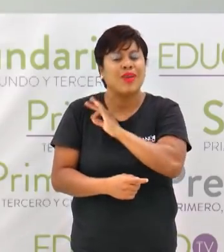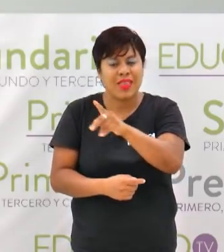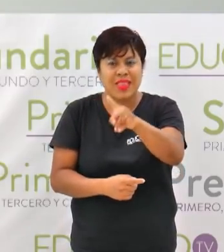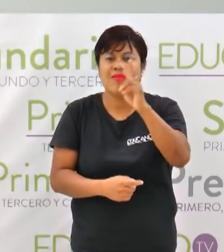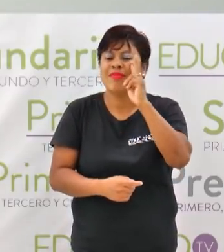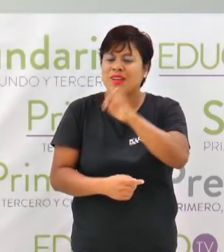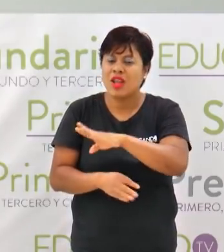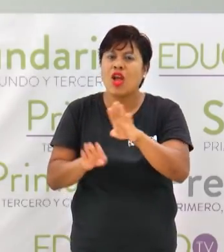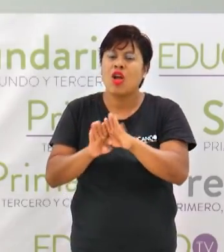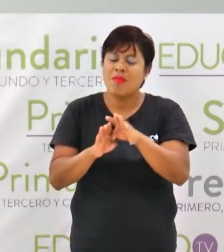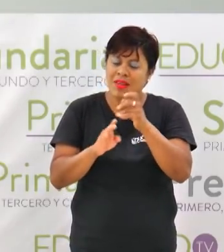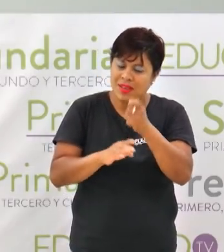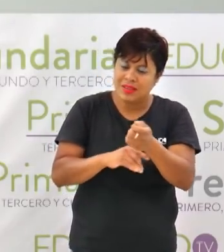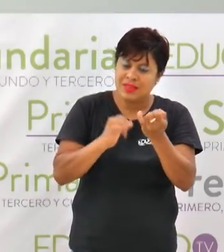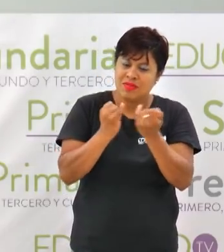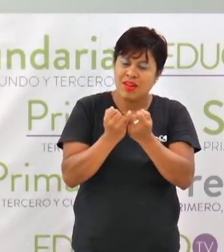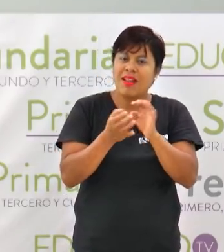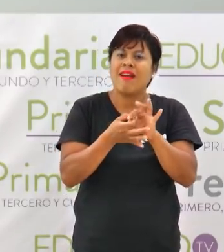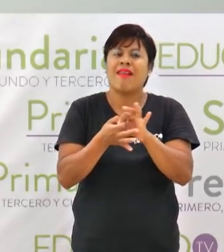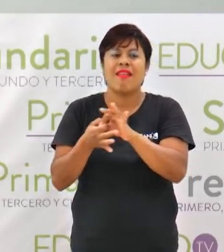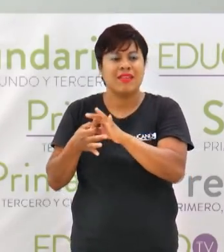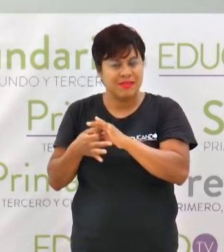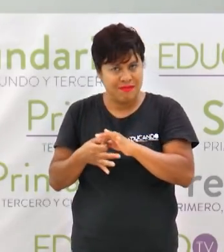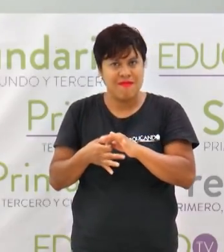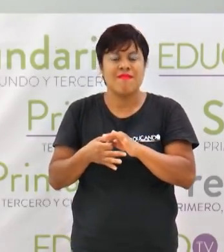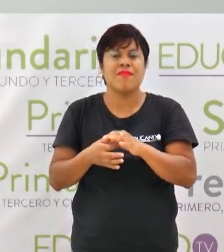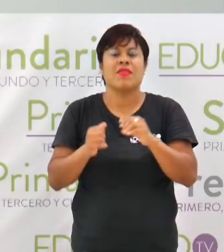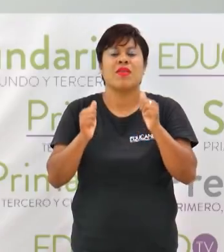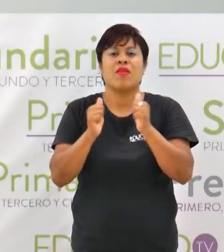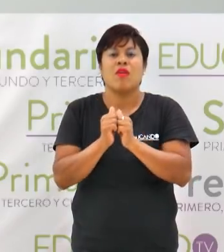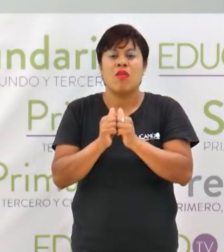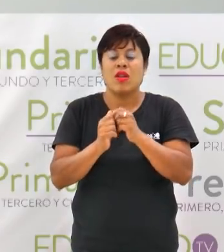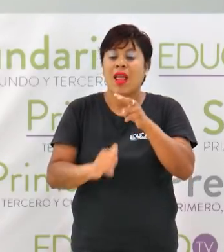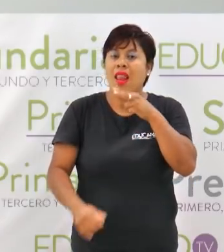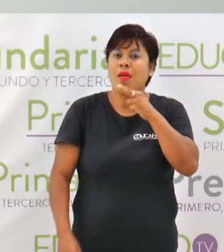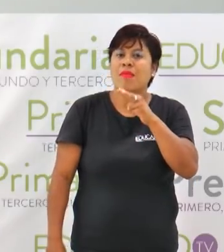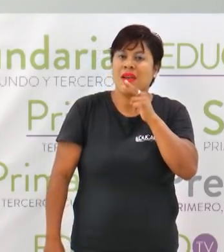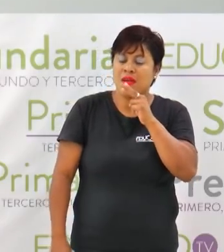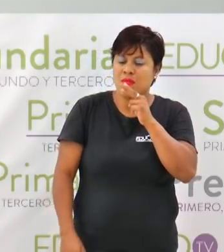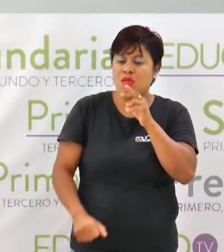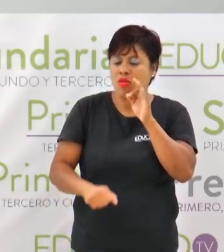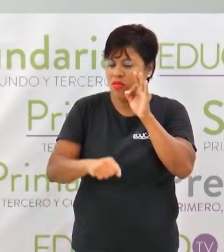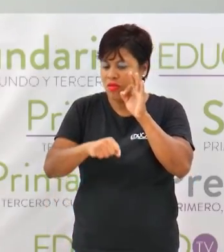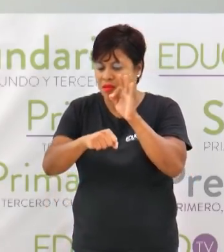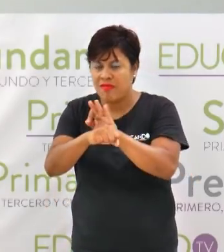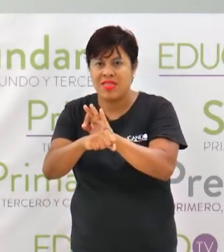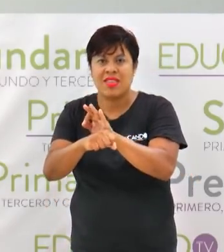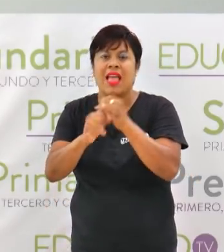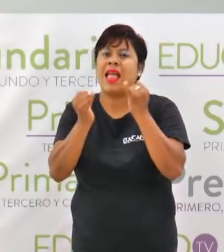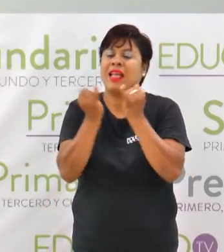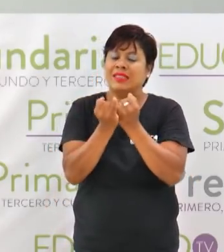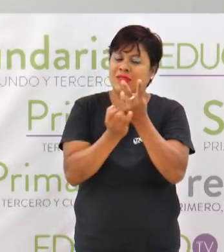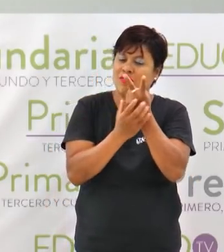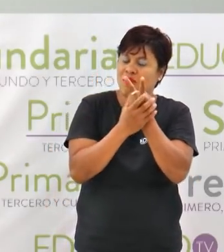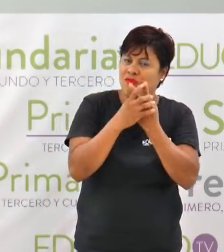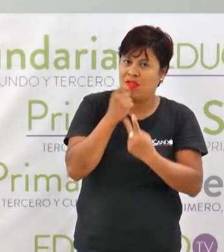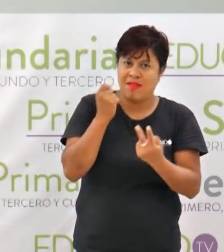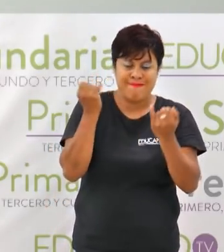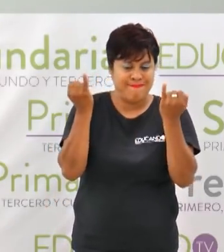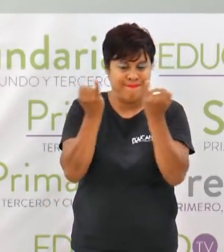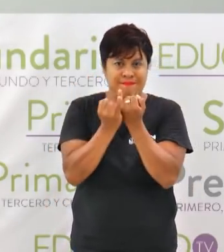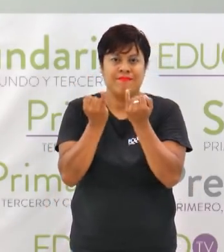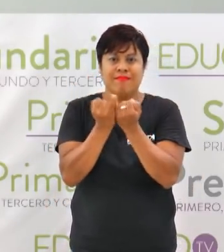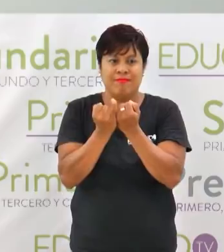cuenta cómo tiene relación con el verbo, con la acción que está